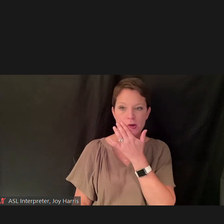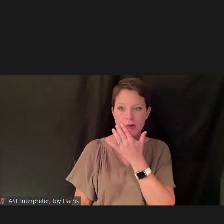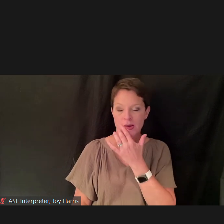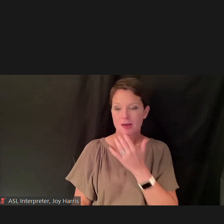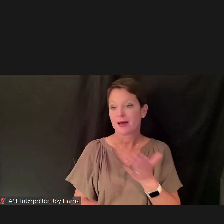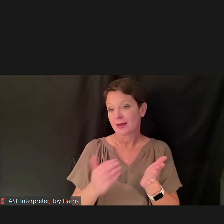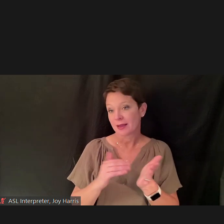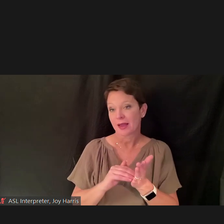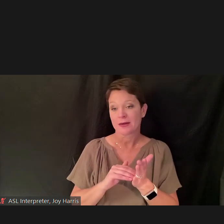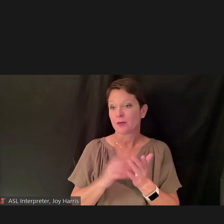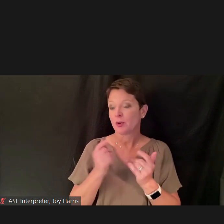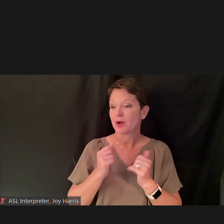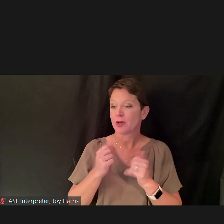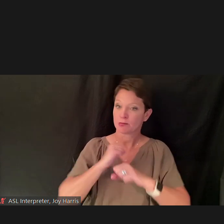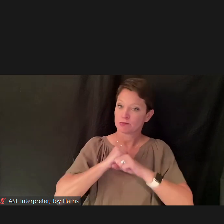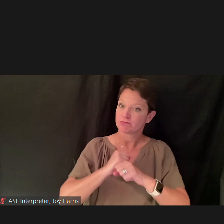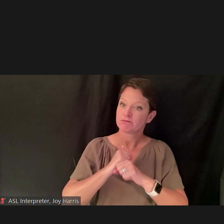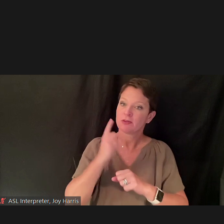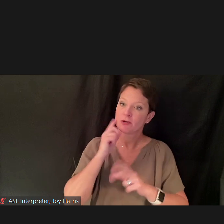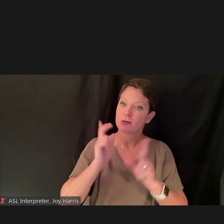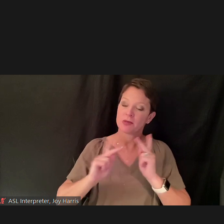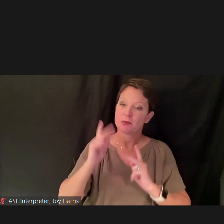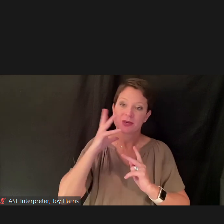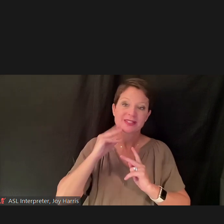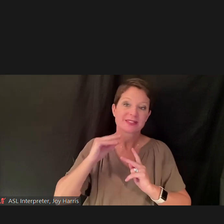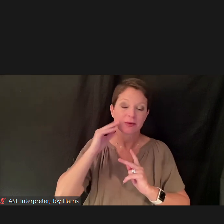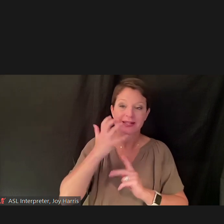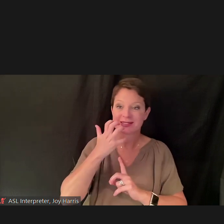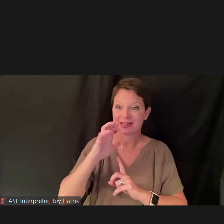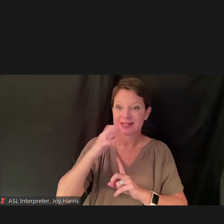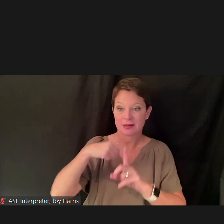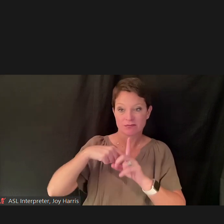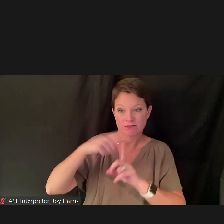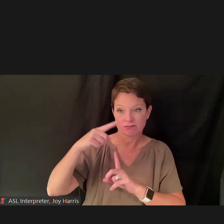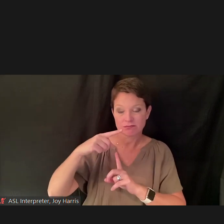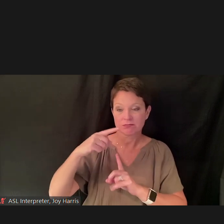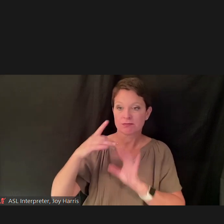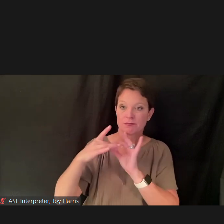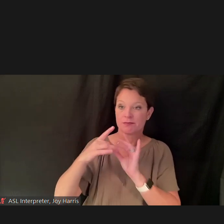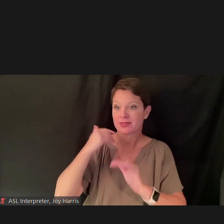Con el calor excesivo que se puede experimentar en el verano.